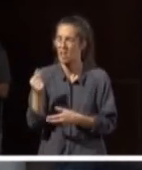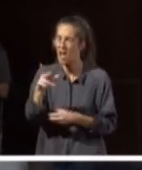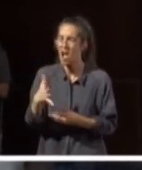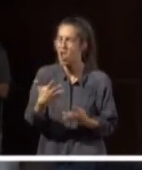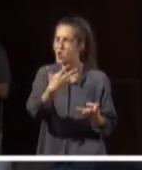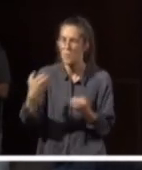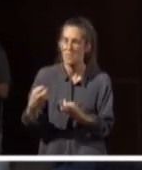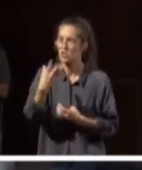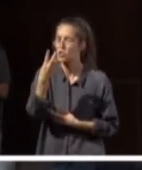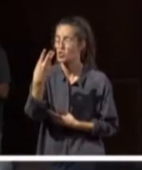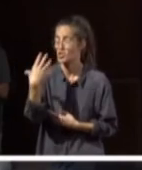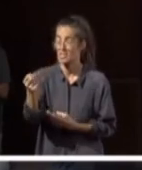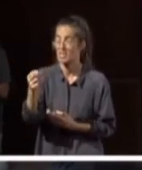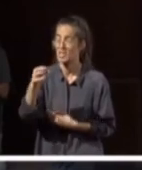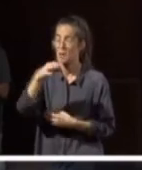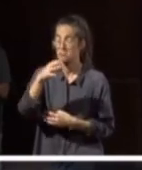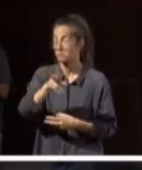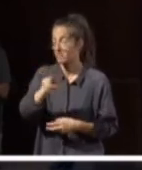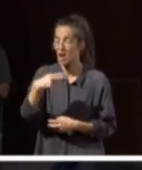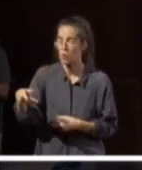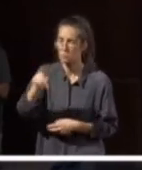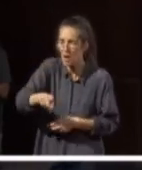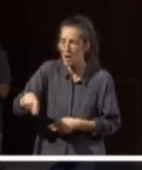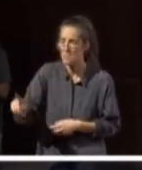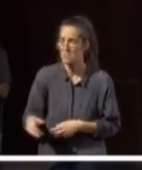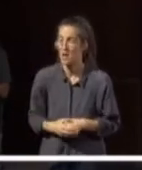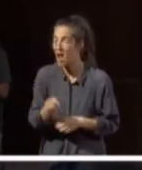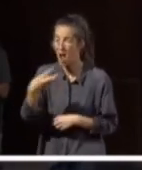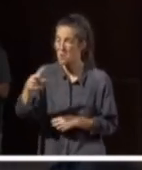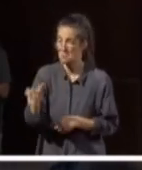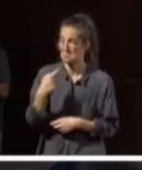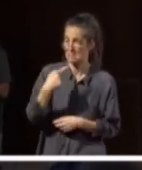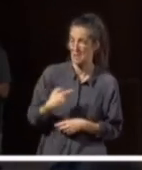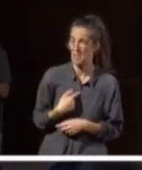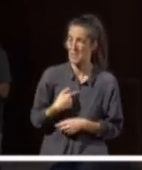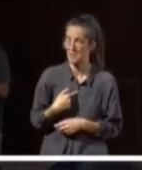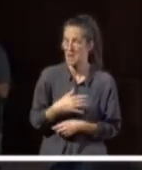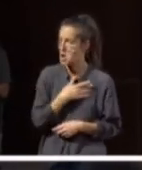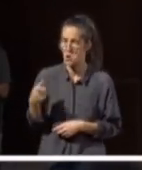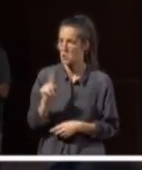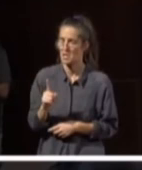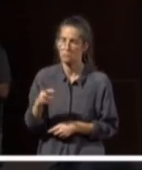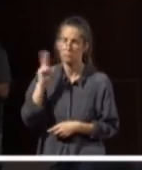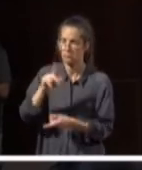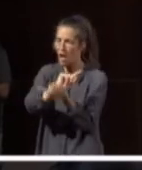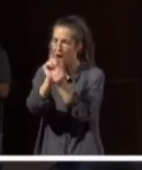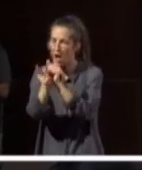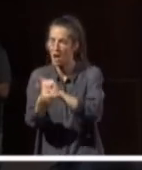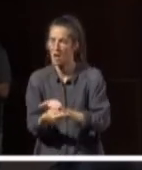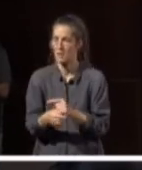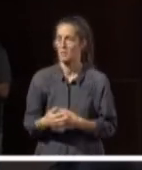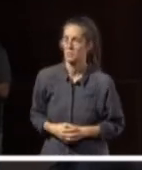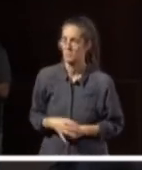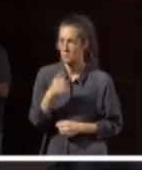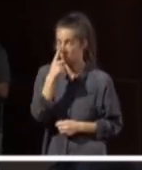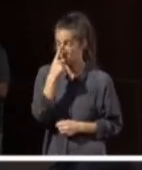970 euros al mes y hay algunos que nos dicen que no quieren revalorizar las pensiones de conformidad con el